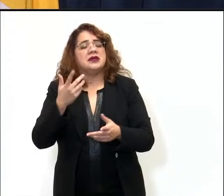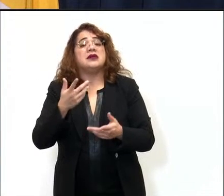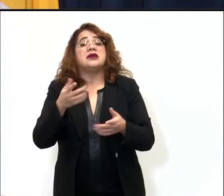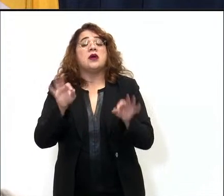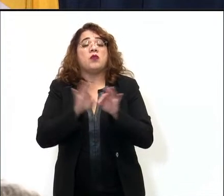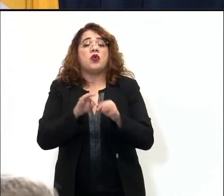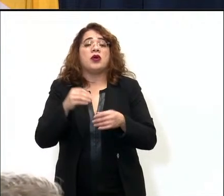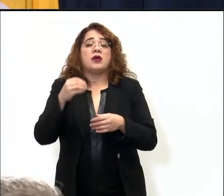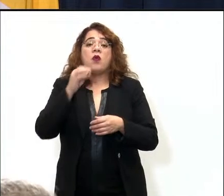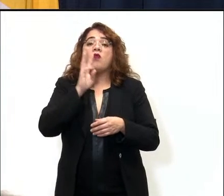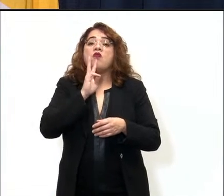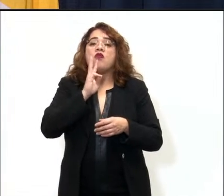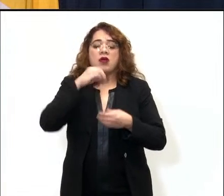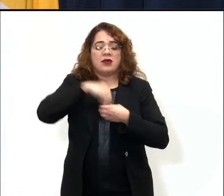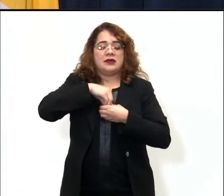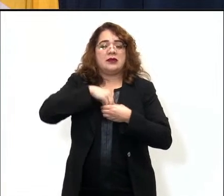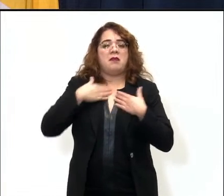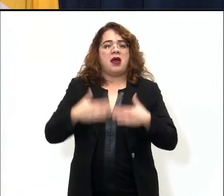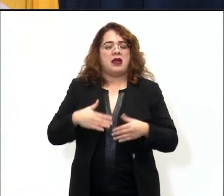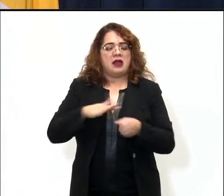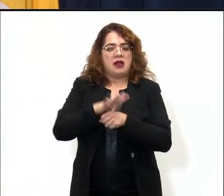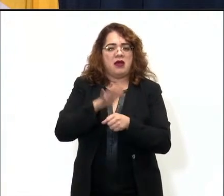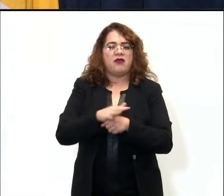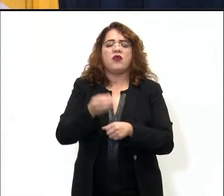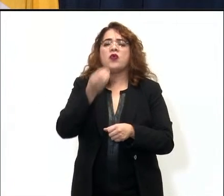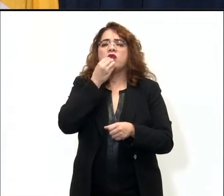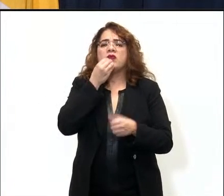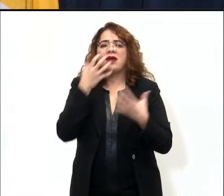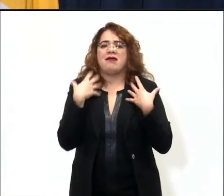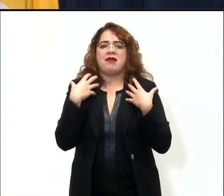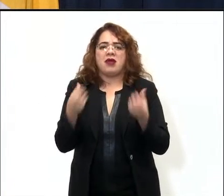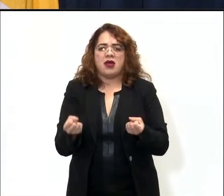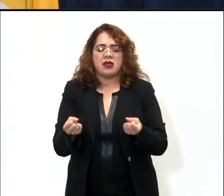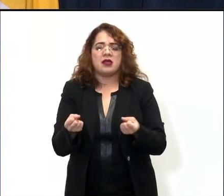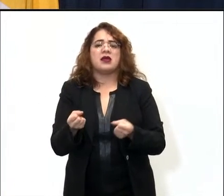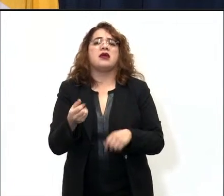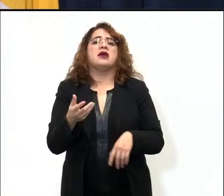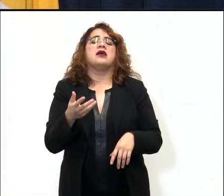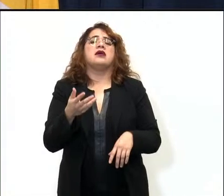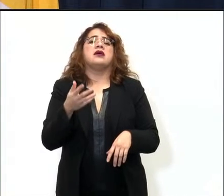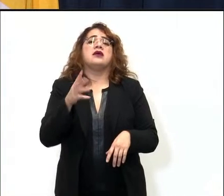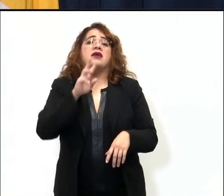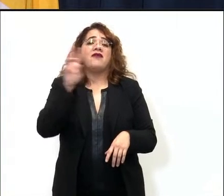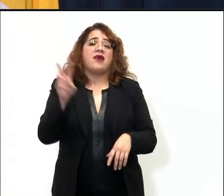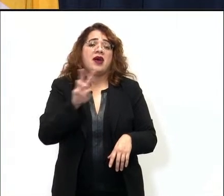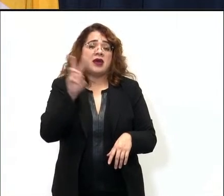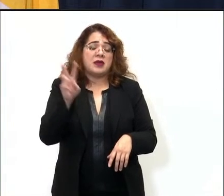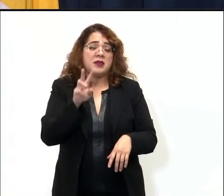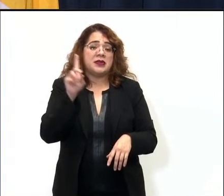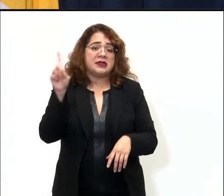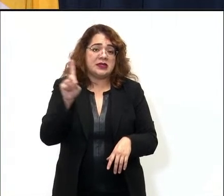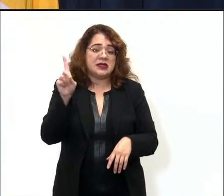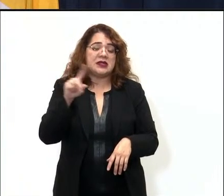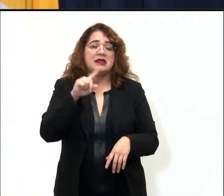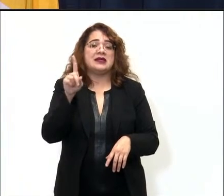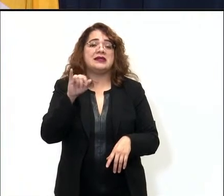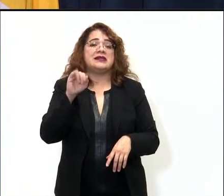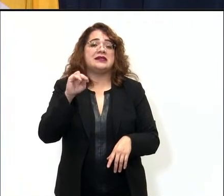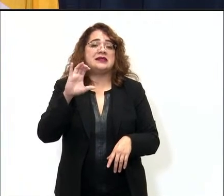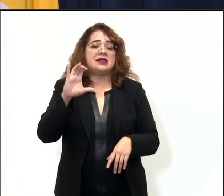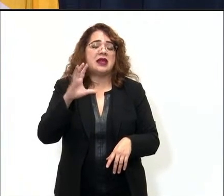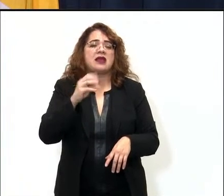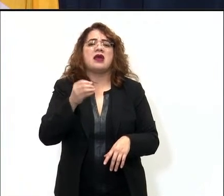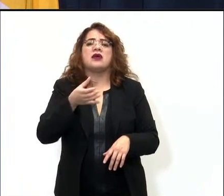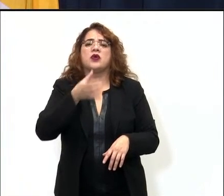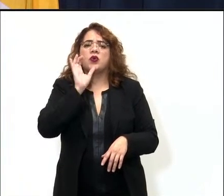deshidratarse. Coma alimentos saludables y puede considerar complementar una dieta saludable con también bebidas